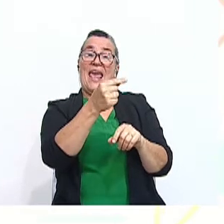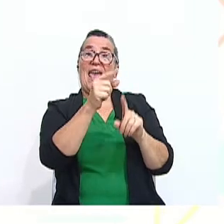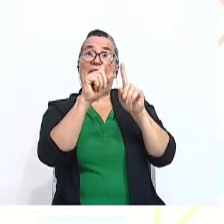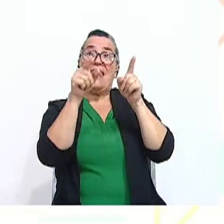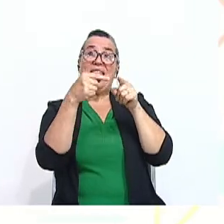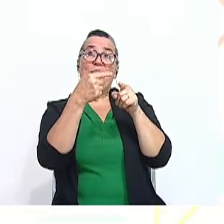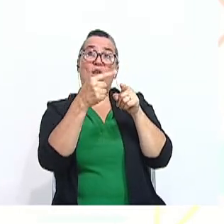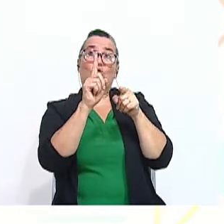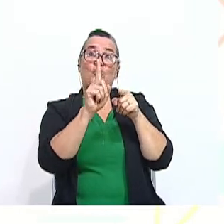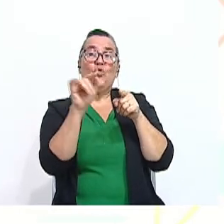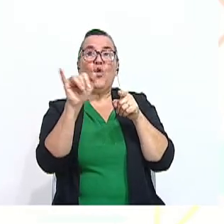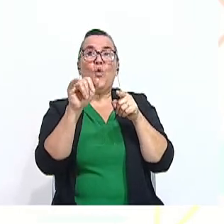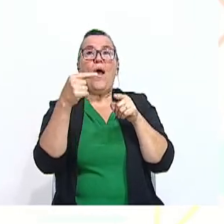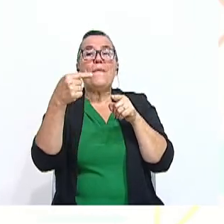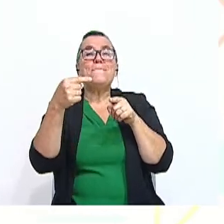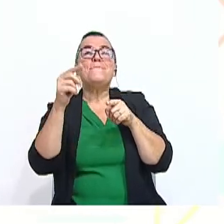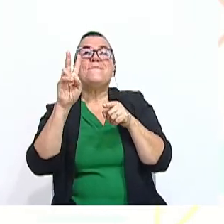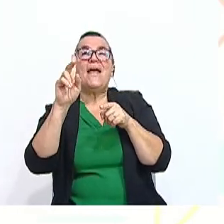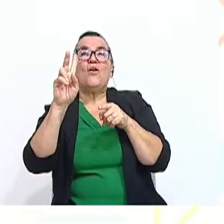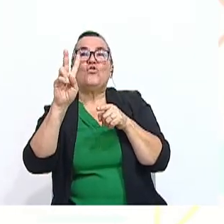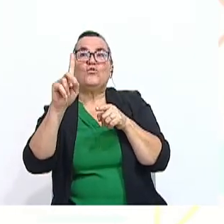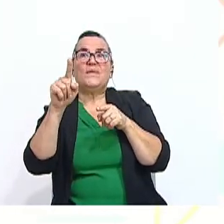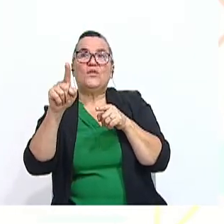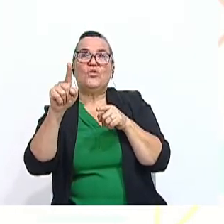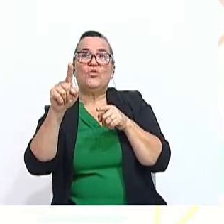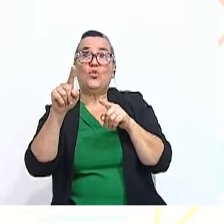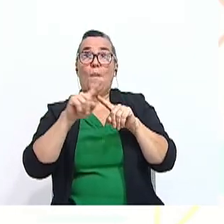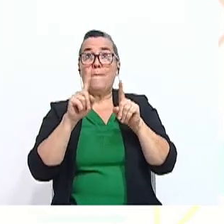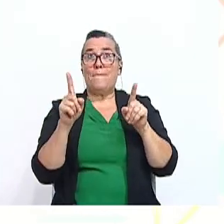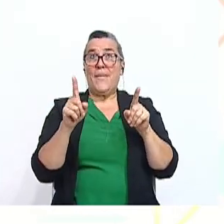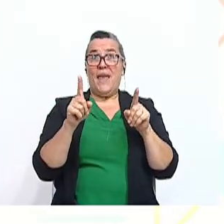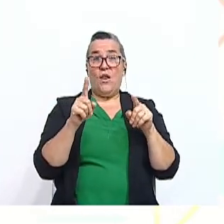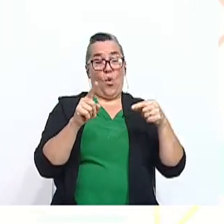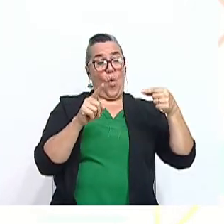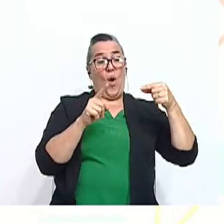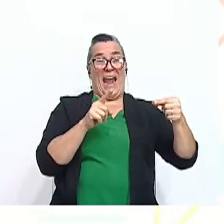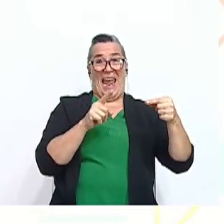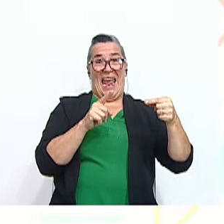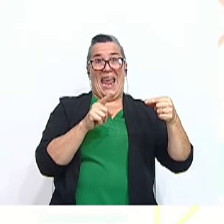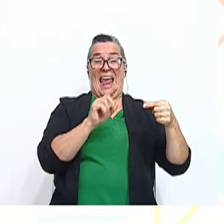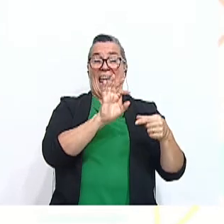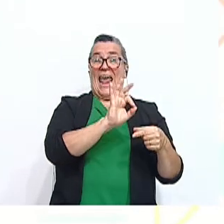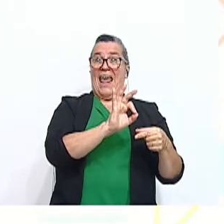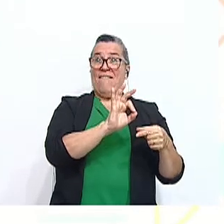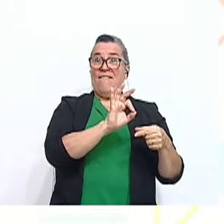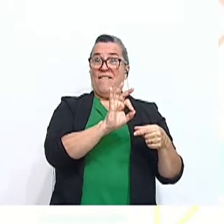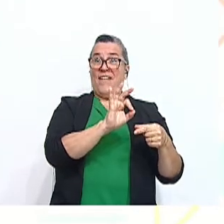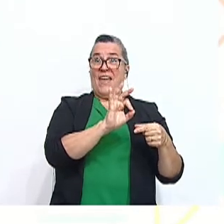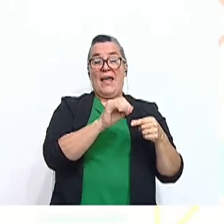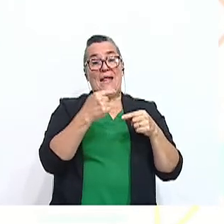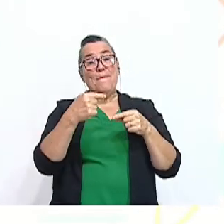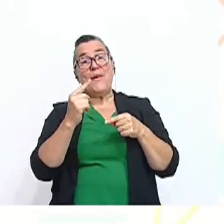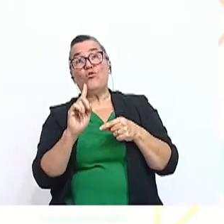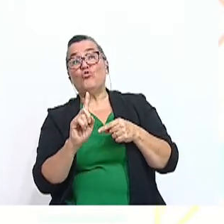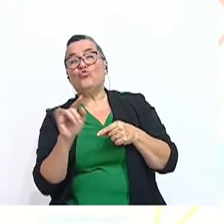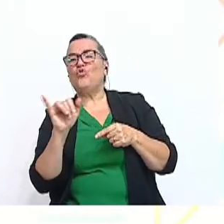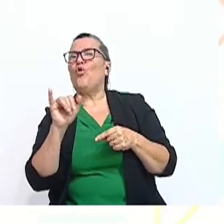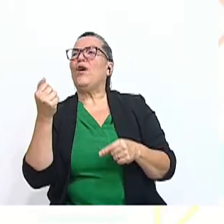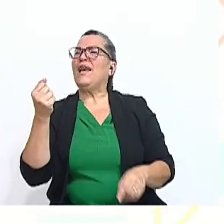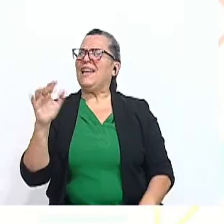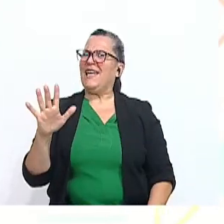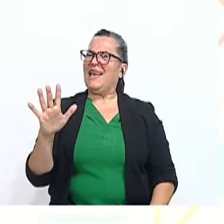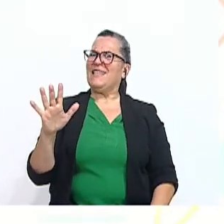obtuvimos menos 21. Pero cuando evaluamos g o f de -1,